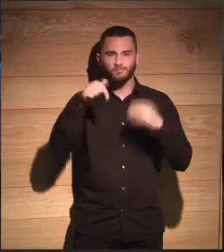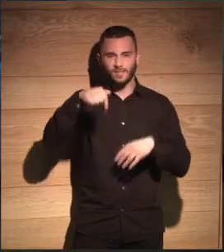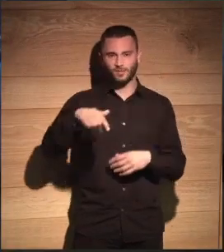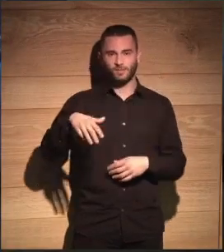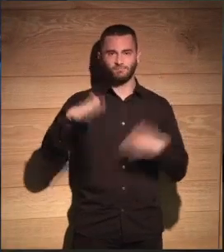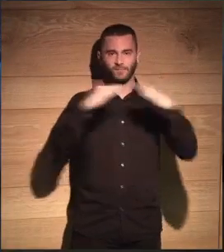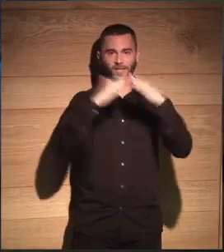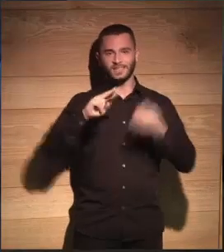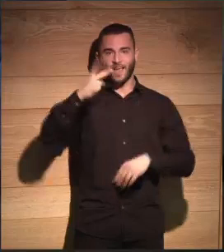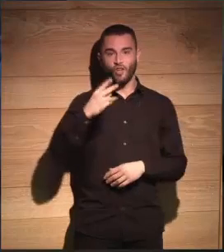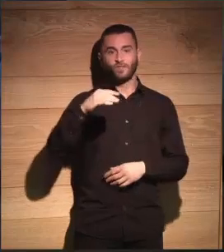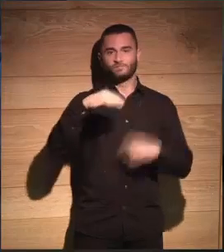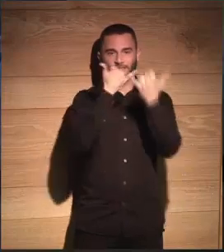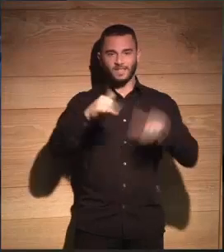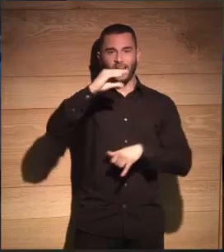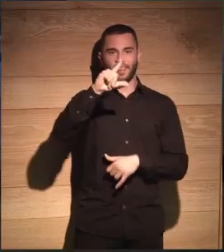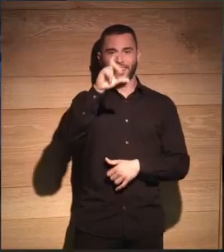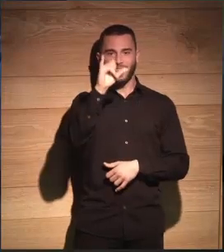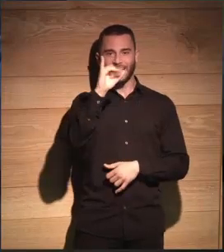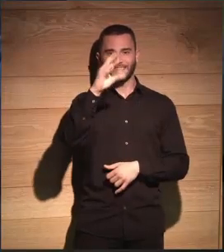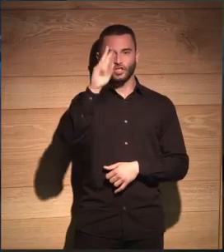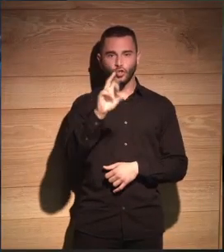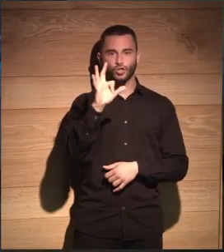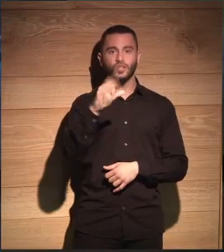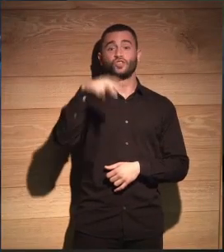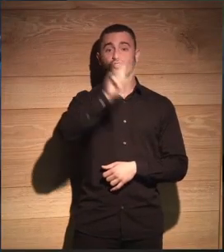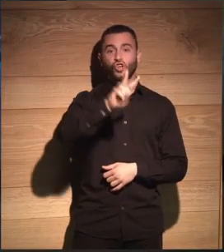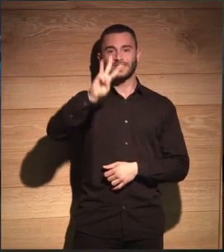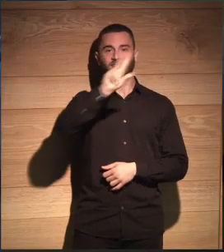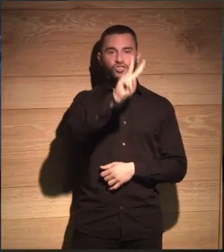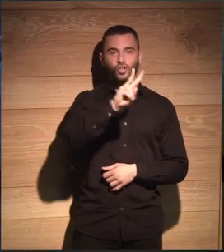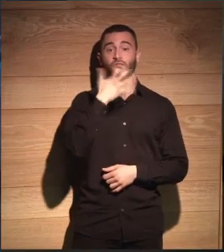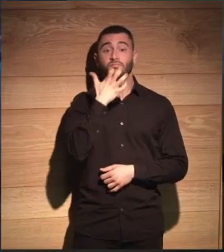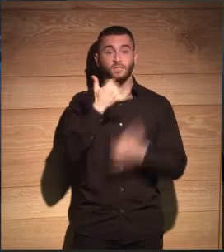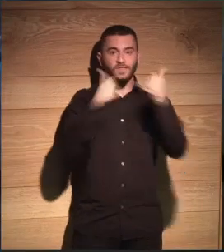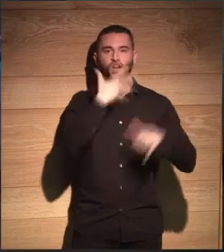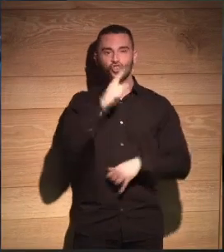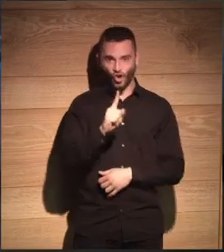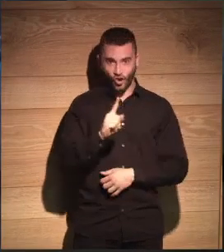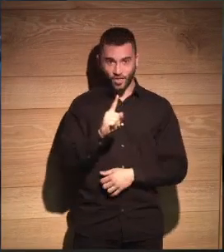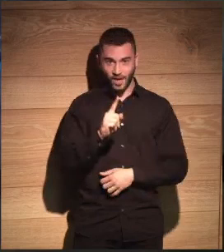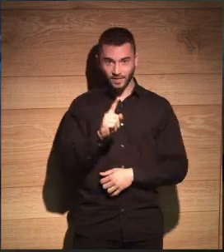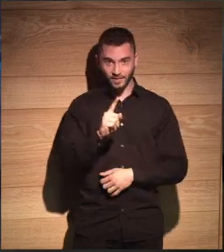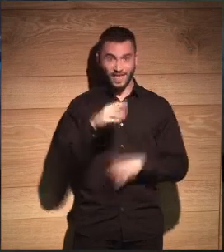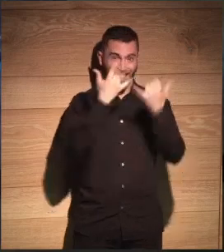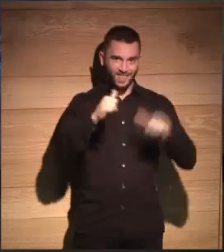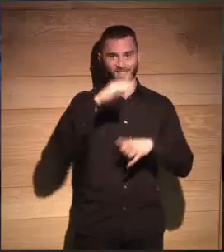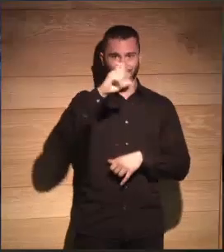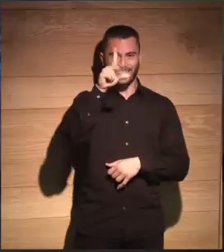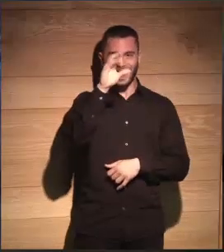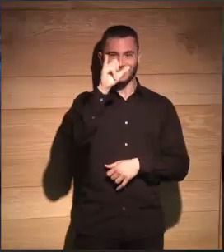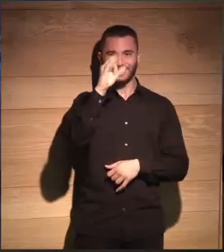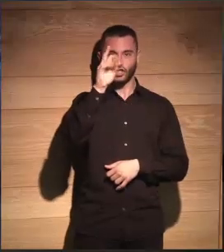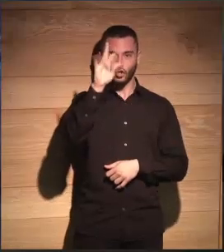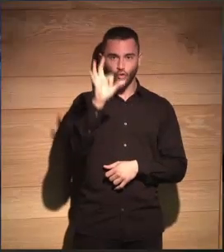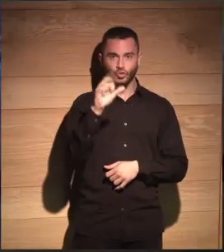del Festival Celsius 232. Para aquellos que no estén familiarizados con el festival, el Celsius 232 es un festival que